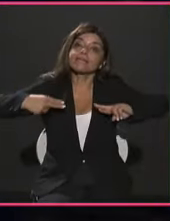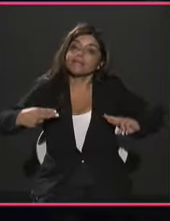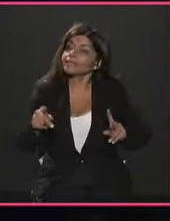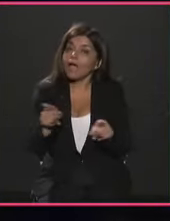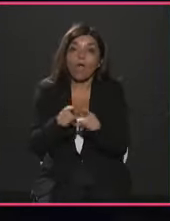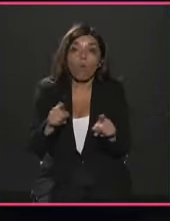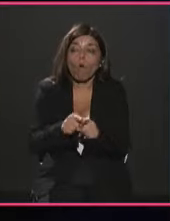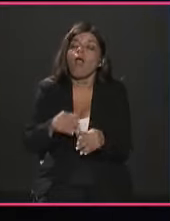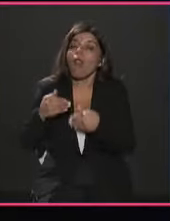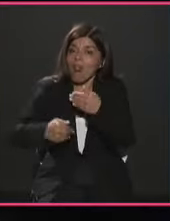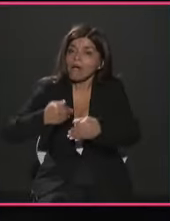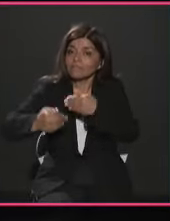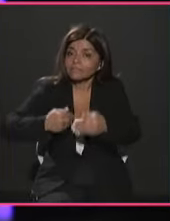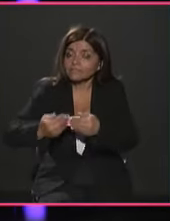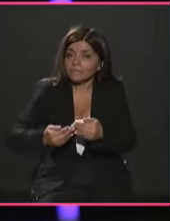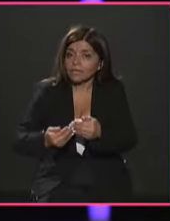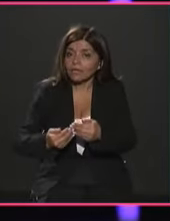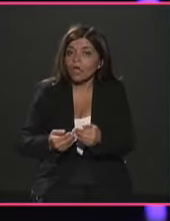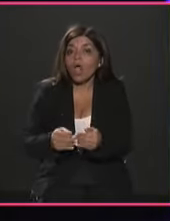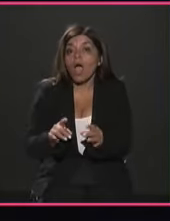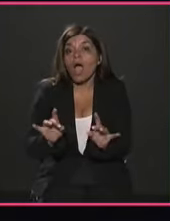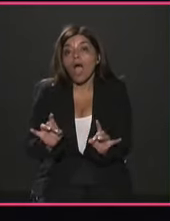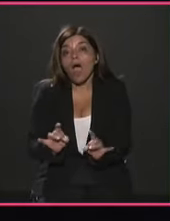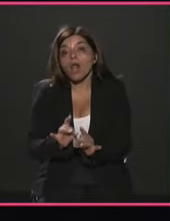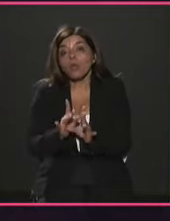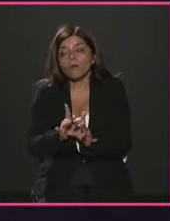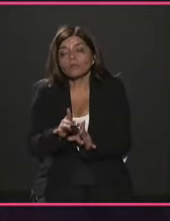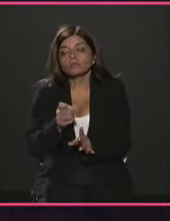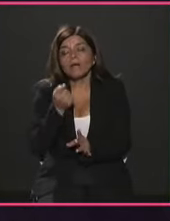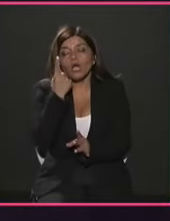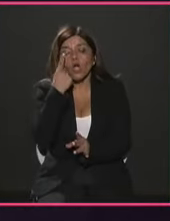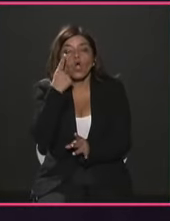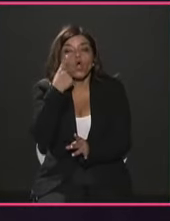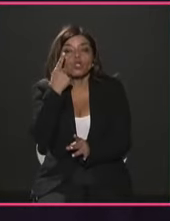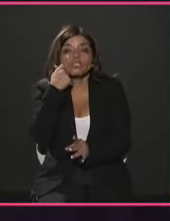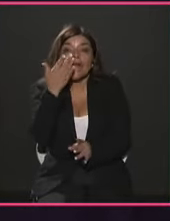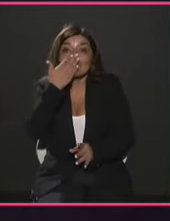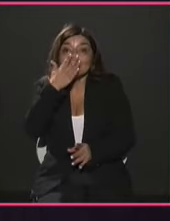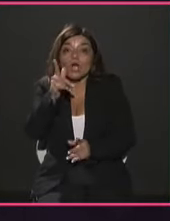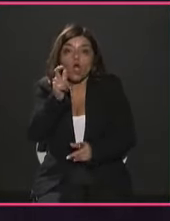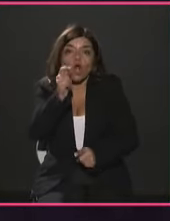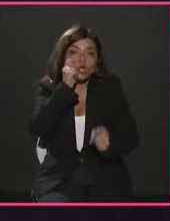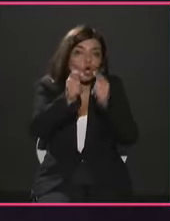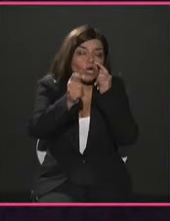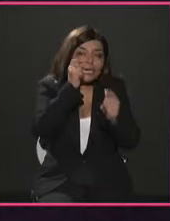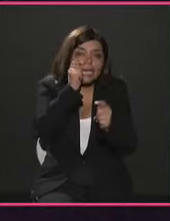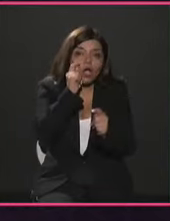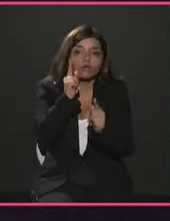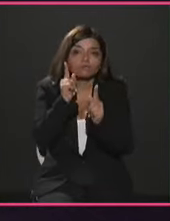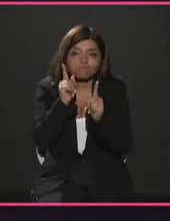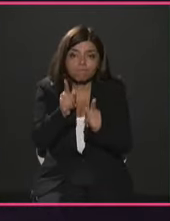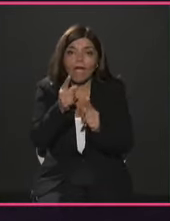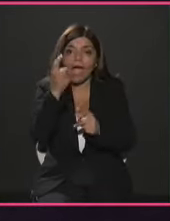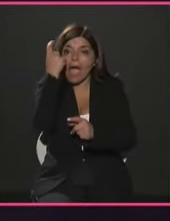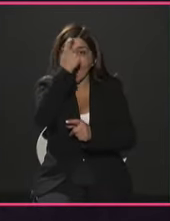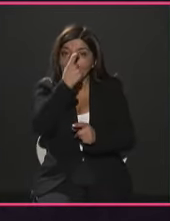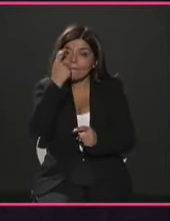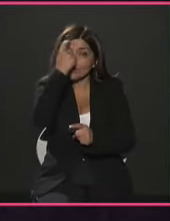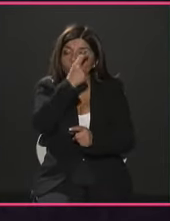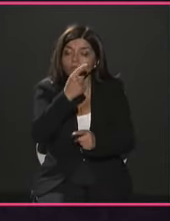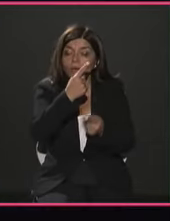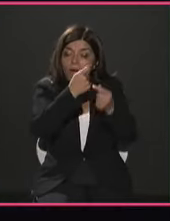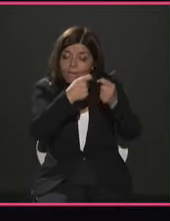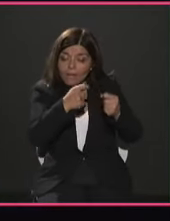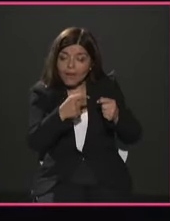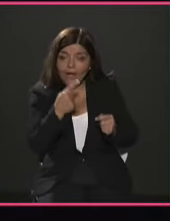mejor y vamos a poder predecir de mejor manera los riesgos que tiene de cual se tiene que preocupar y para poder diagnosticar el problema